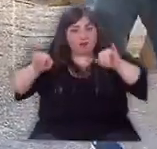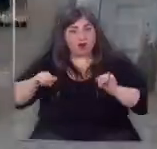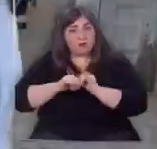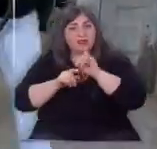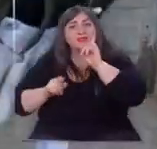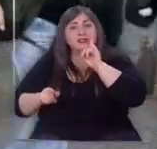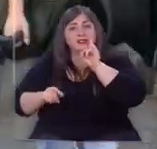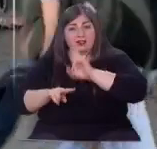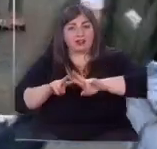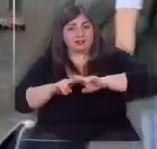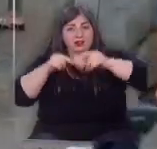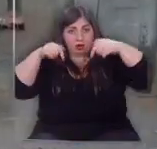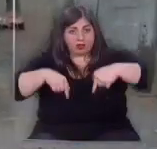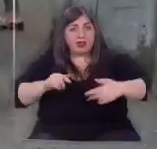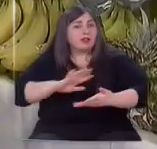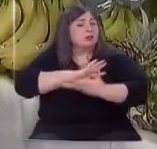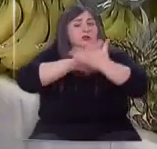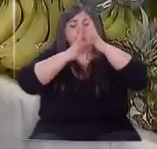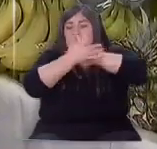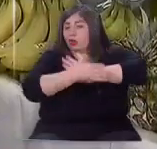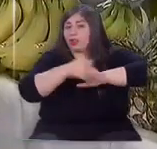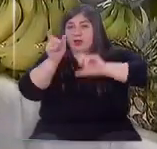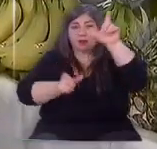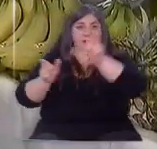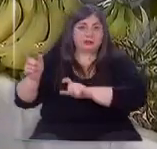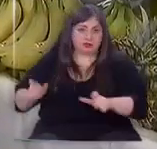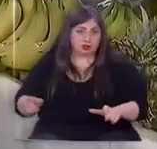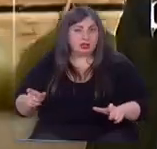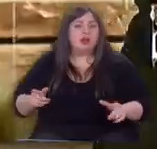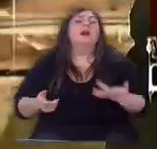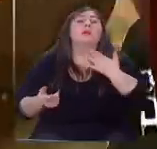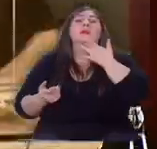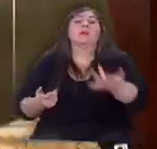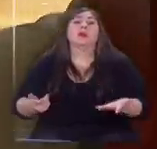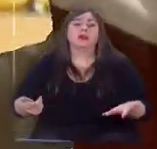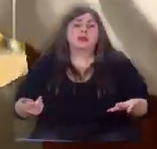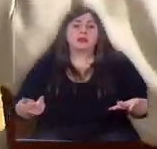que hacer hoy todo el mundo. Porque realmente